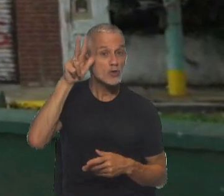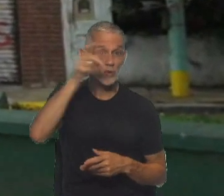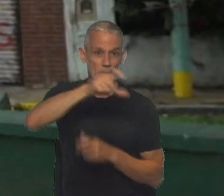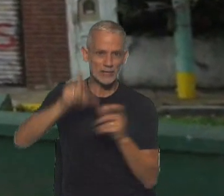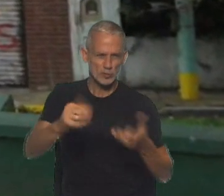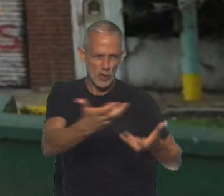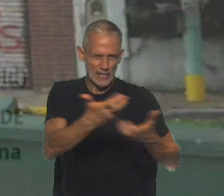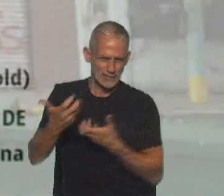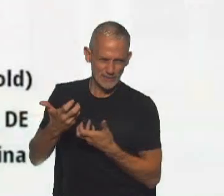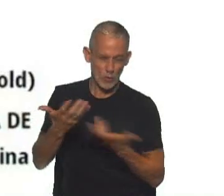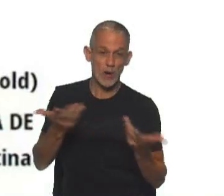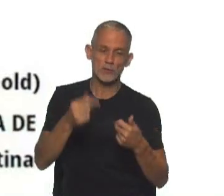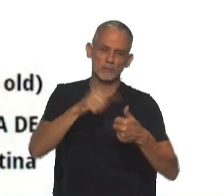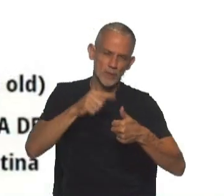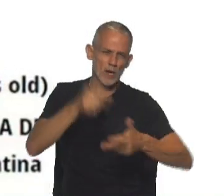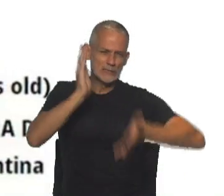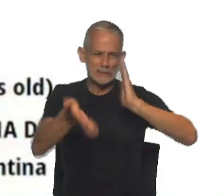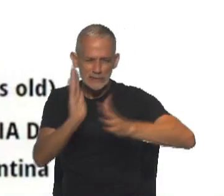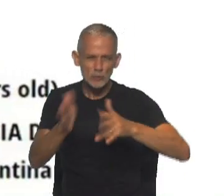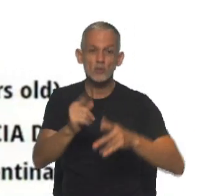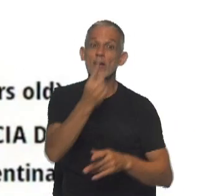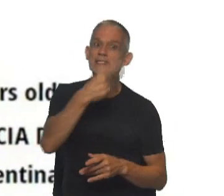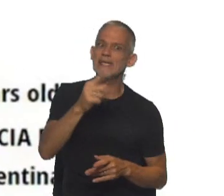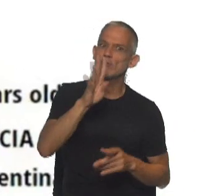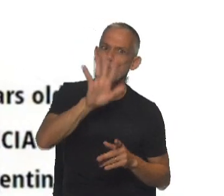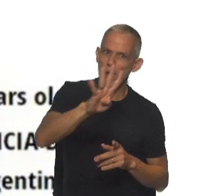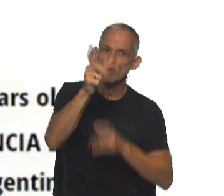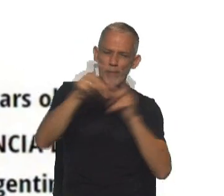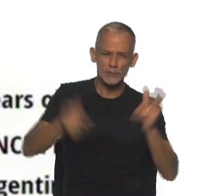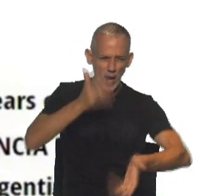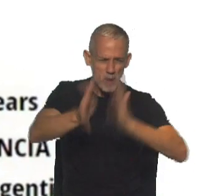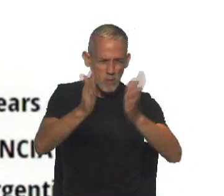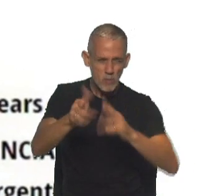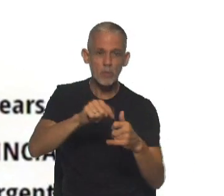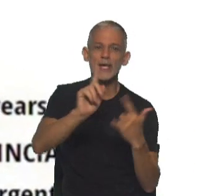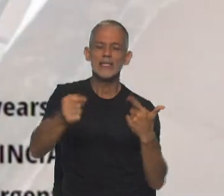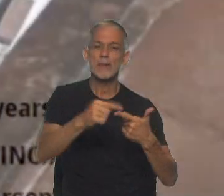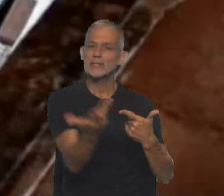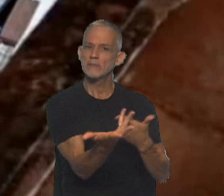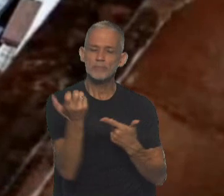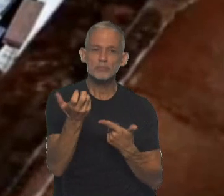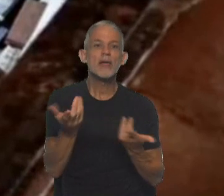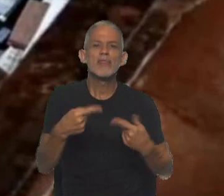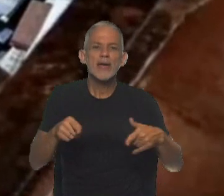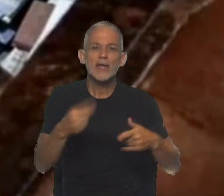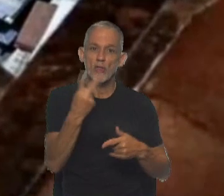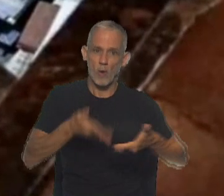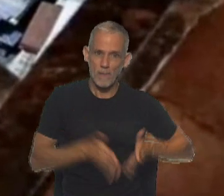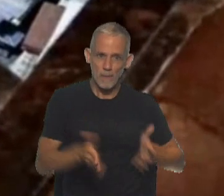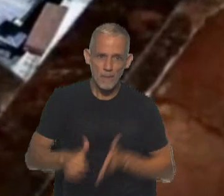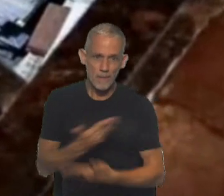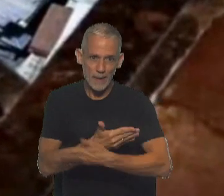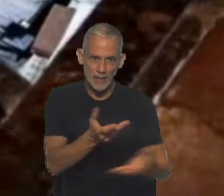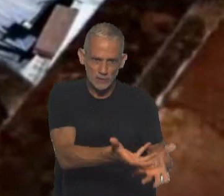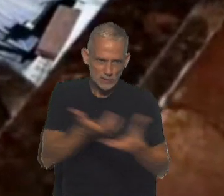personas. Aplicación de tormentos sobre 104 personas y también la sustracción, el robo de dos niños. Además,